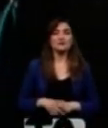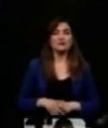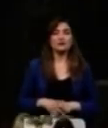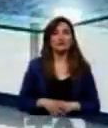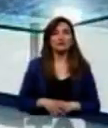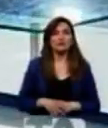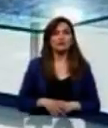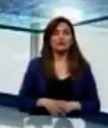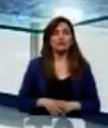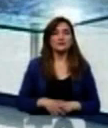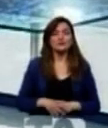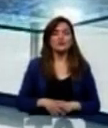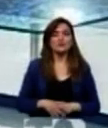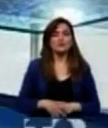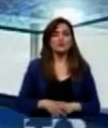24 horas.